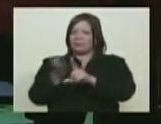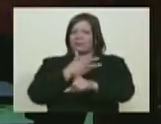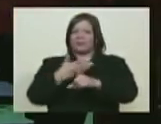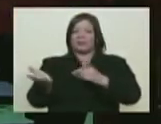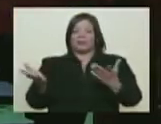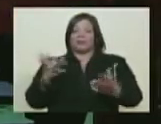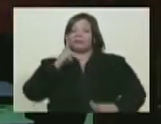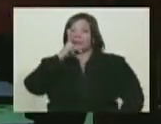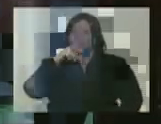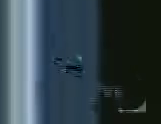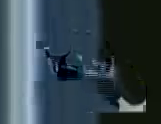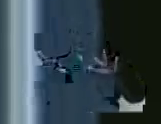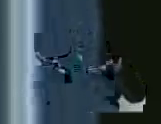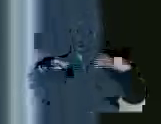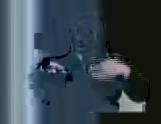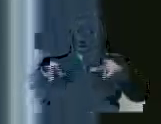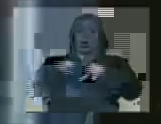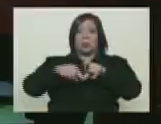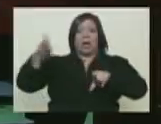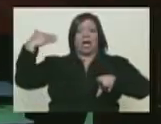mejor franquismo.